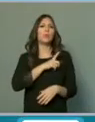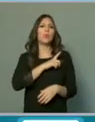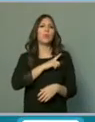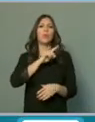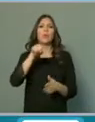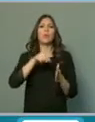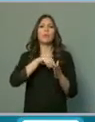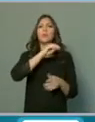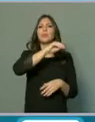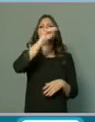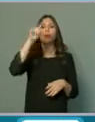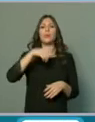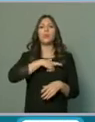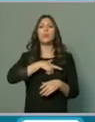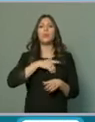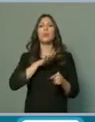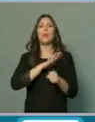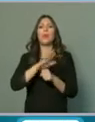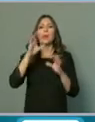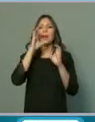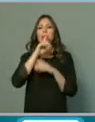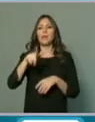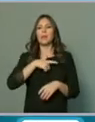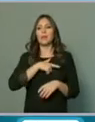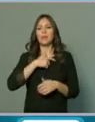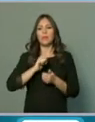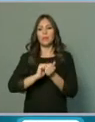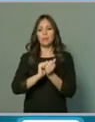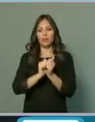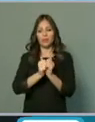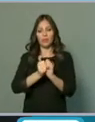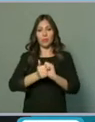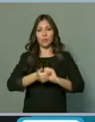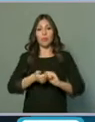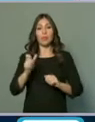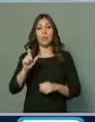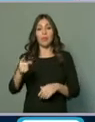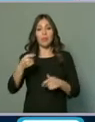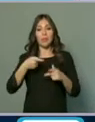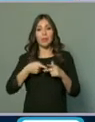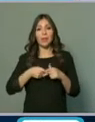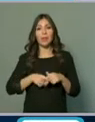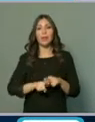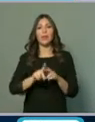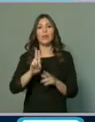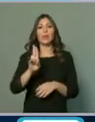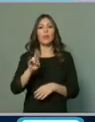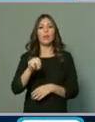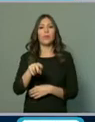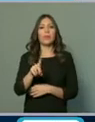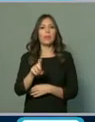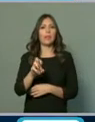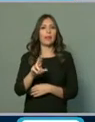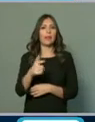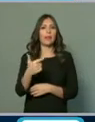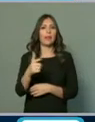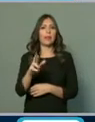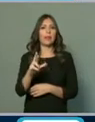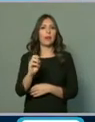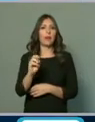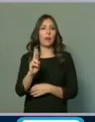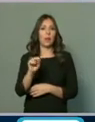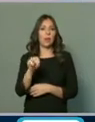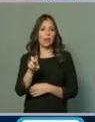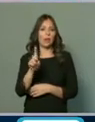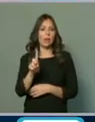¿no? Exacto, y tanto se han dejado fluir estas chicas que a pesar de que empezaron en la escena underground, las han volteado a ver en